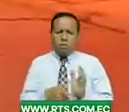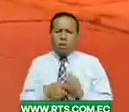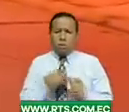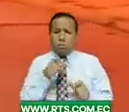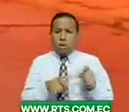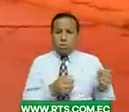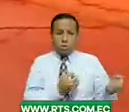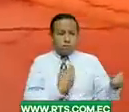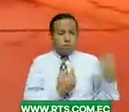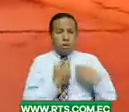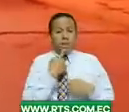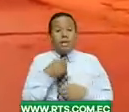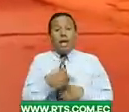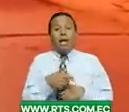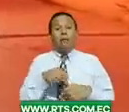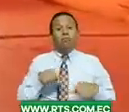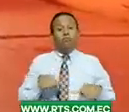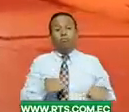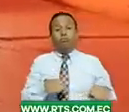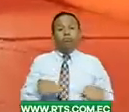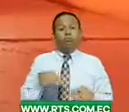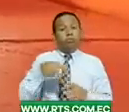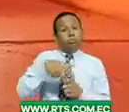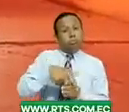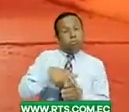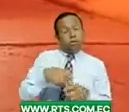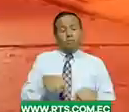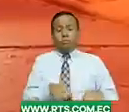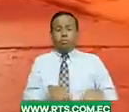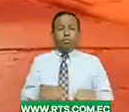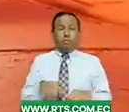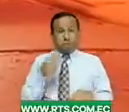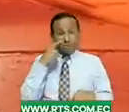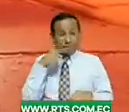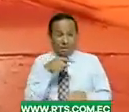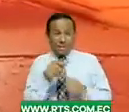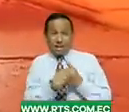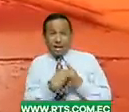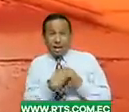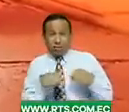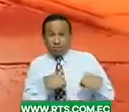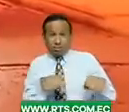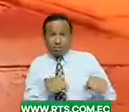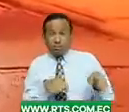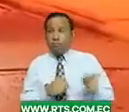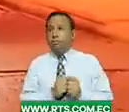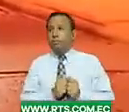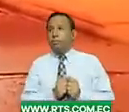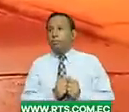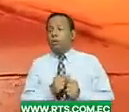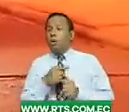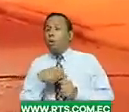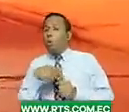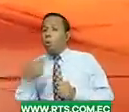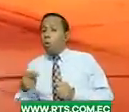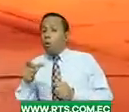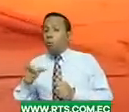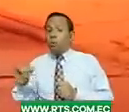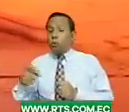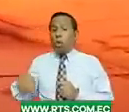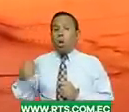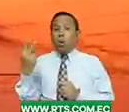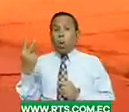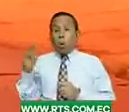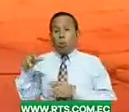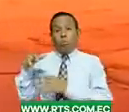lugar, y otras personas, aparentemente dos personas en una moto, llegan y le disparan.